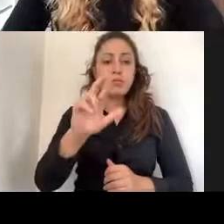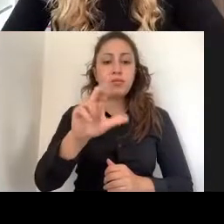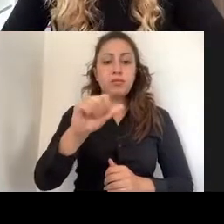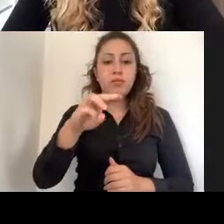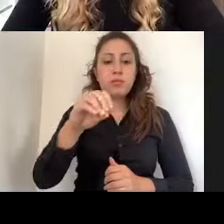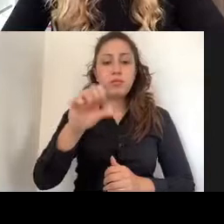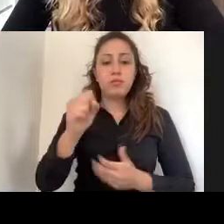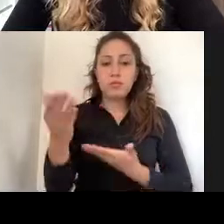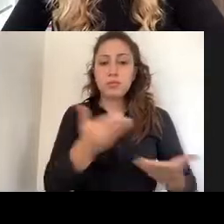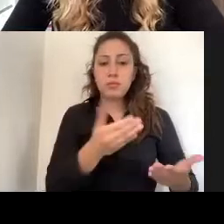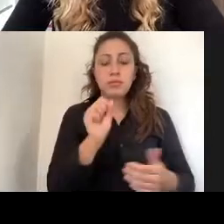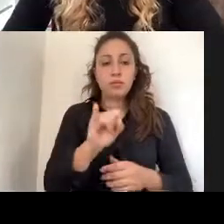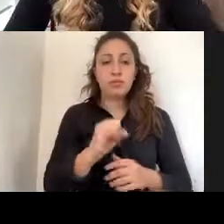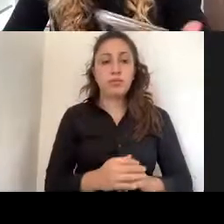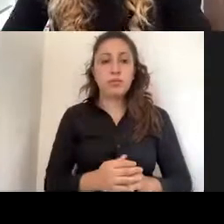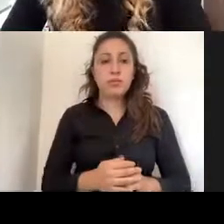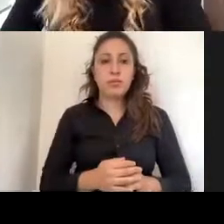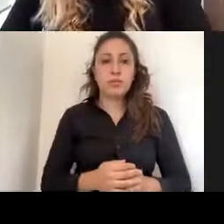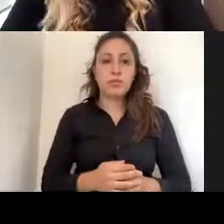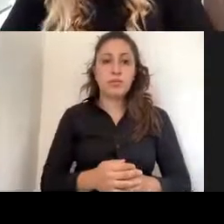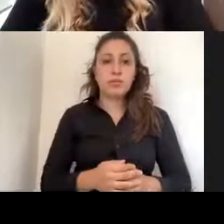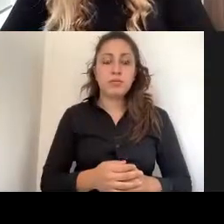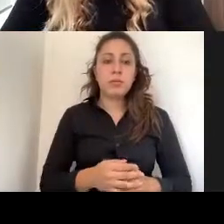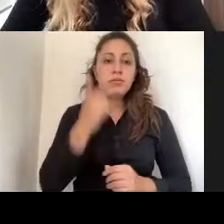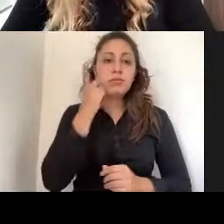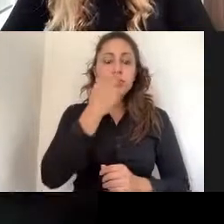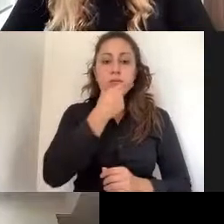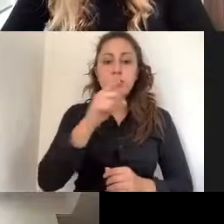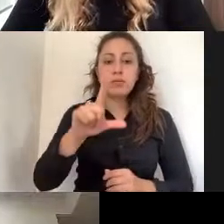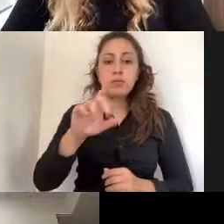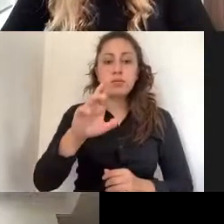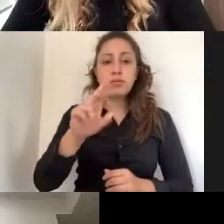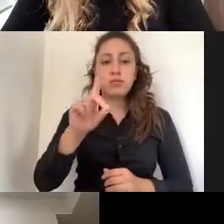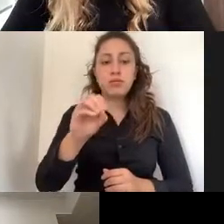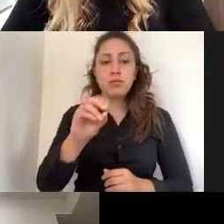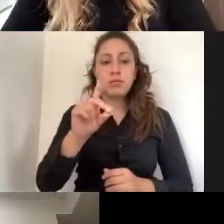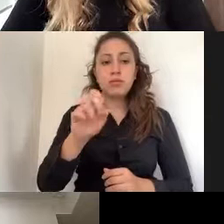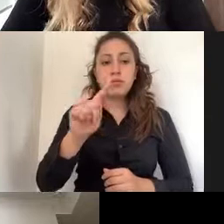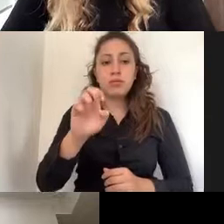Teresa Ramos, presente. Diputado Guillermo Lerdo de Tejada.